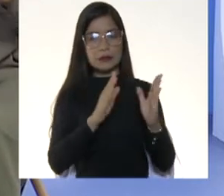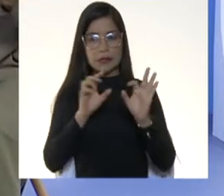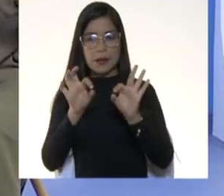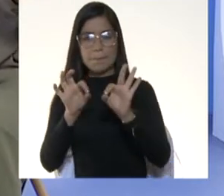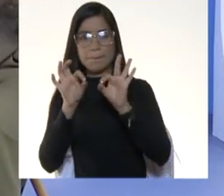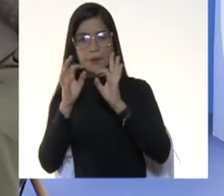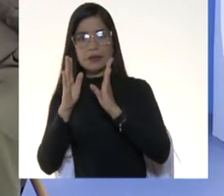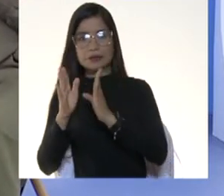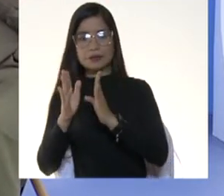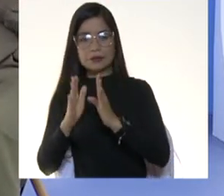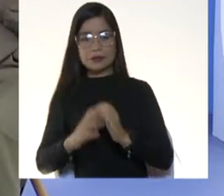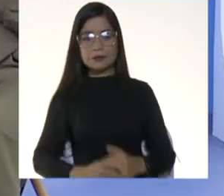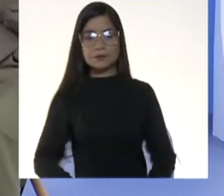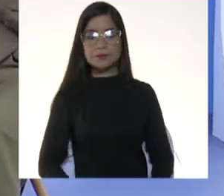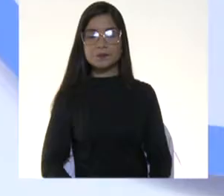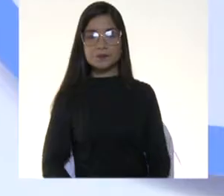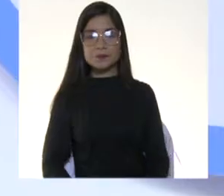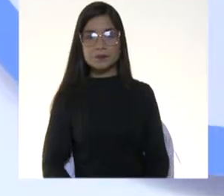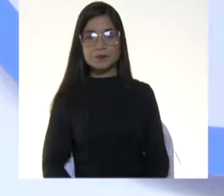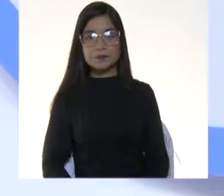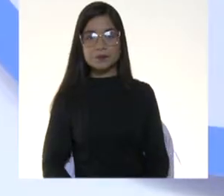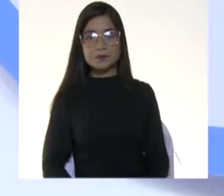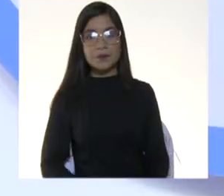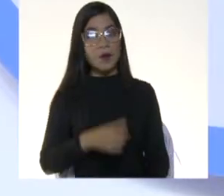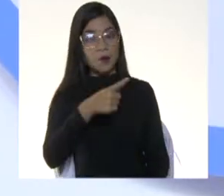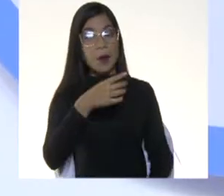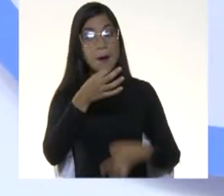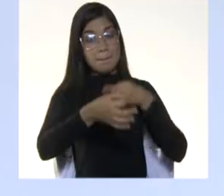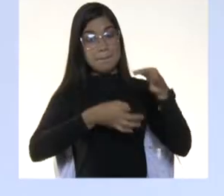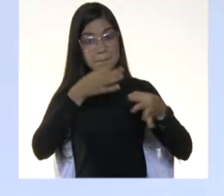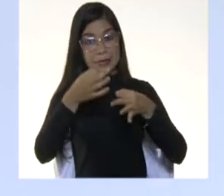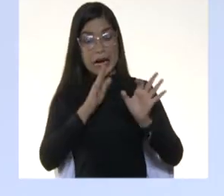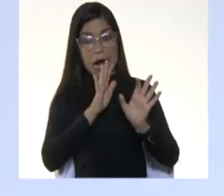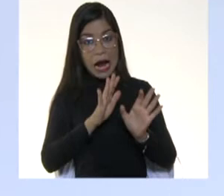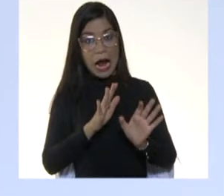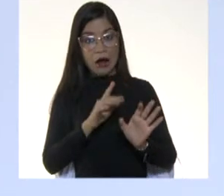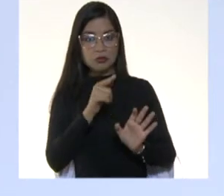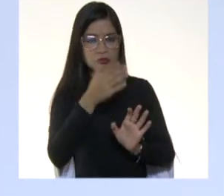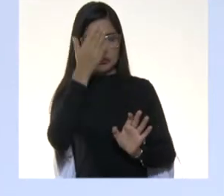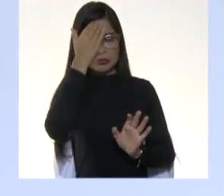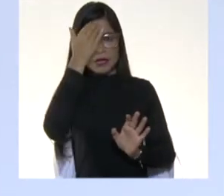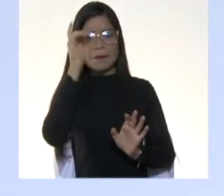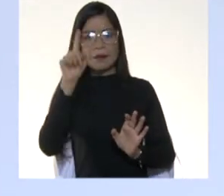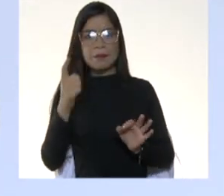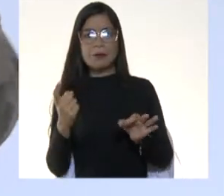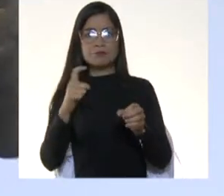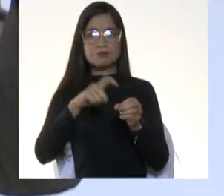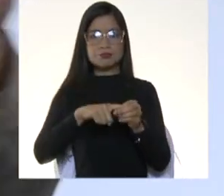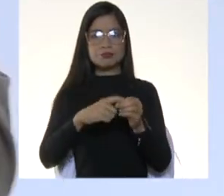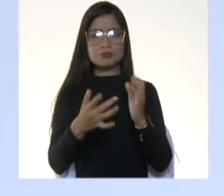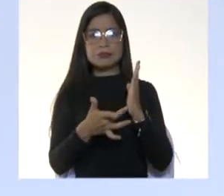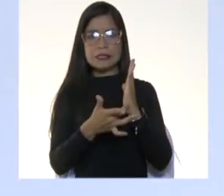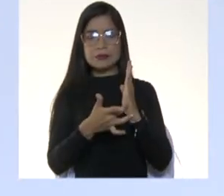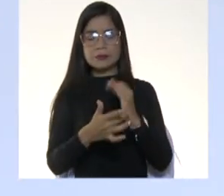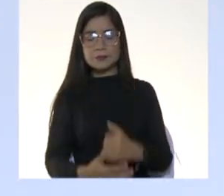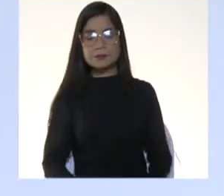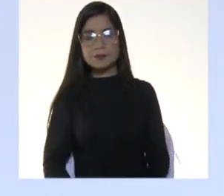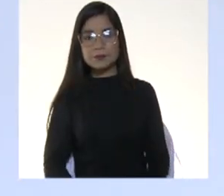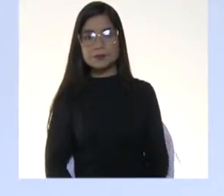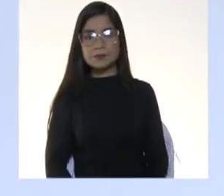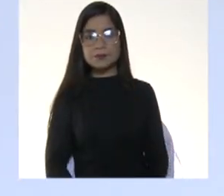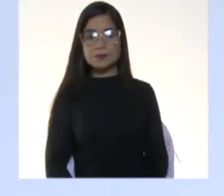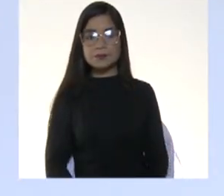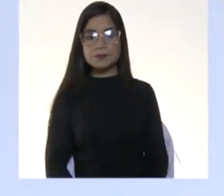también está inmerso en esto de la educación técnica, él lo sabe, porque nosotros hemos venido trabajando con un conceptual integral